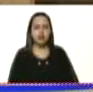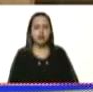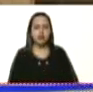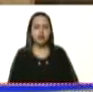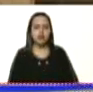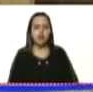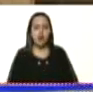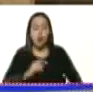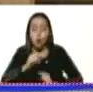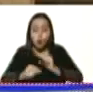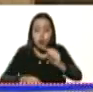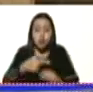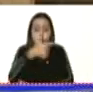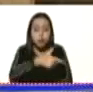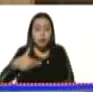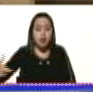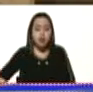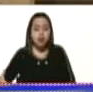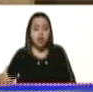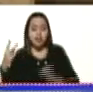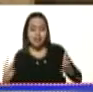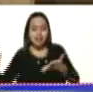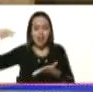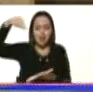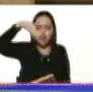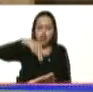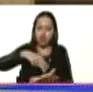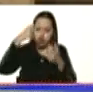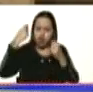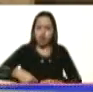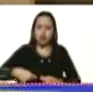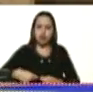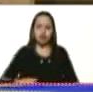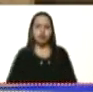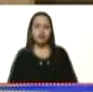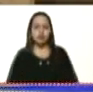Fue una generación virtuosa que se levantó